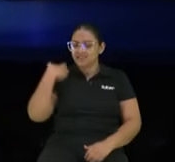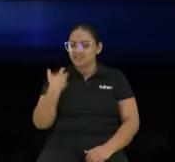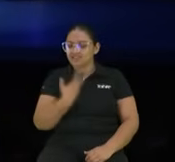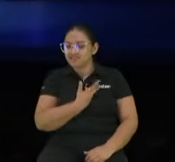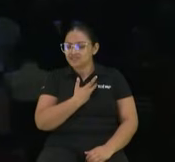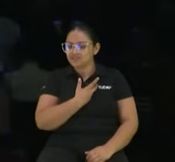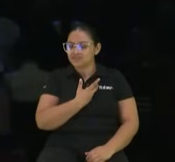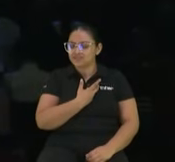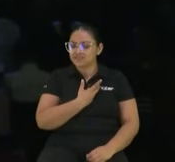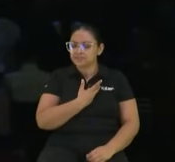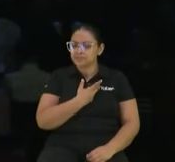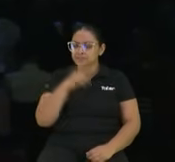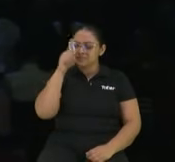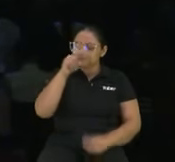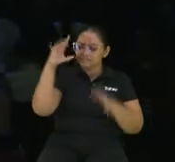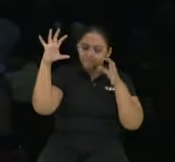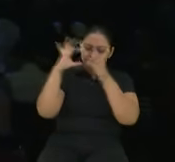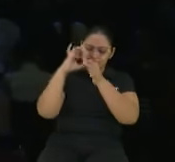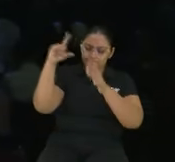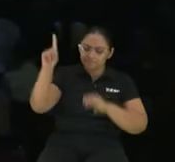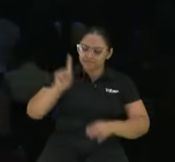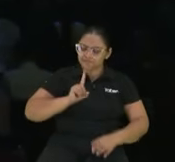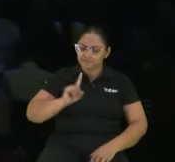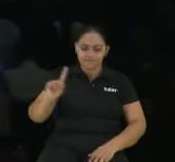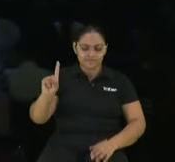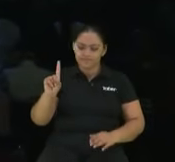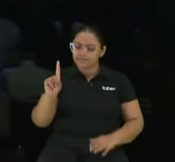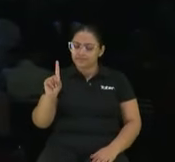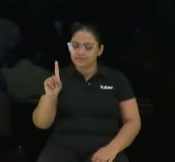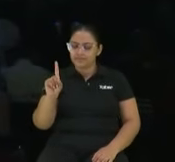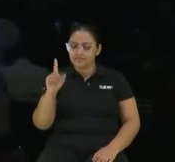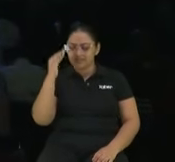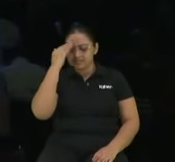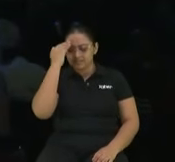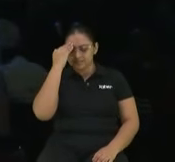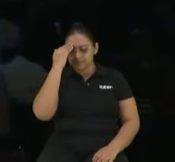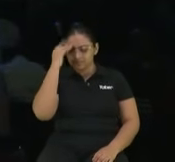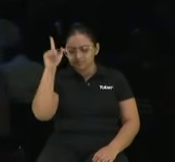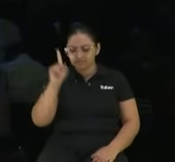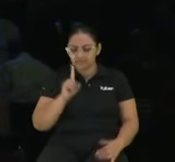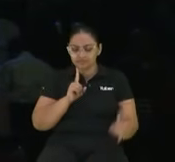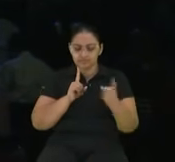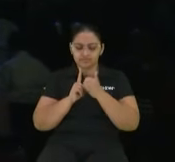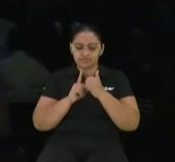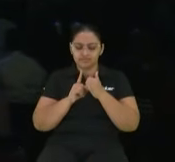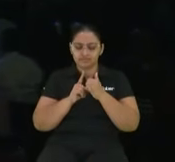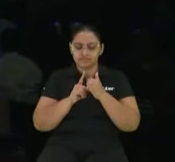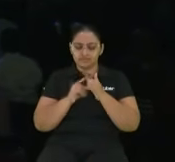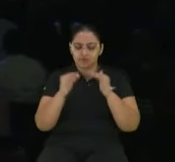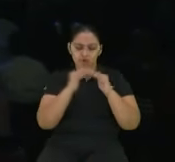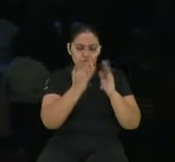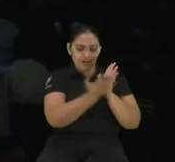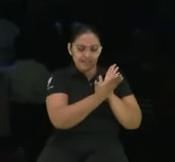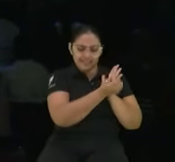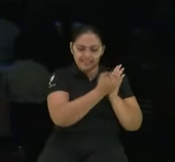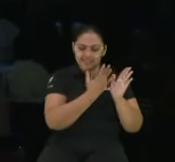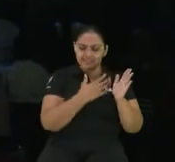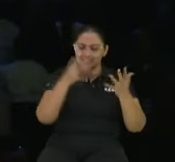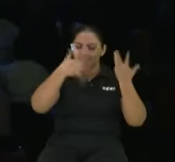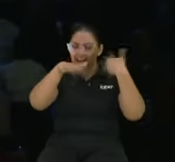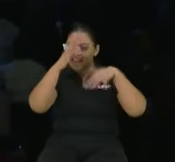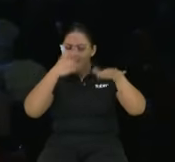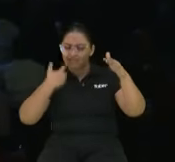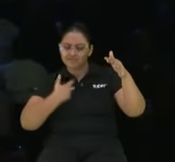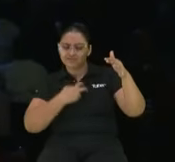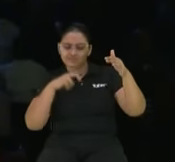en Isaías capítulo 43 cuando nos decías cuando pases por las aguas Yo estaré contigo y si por los ríos no